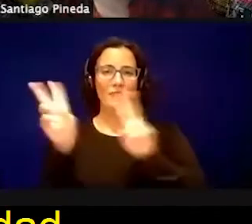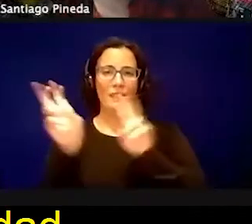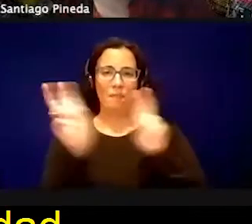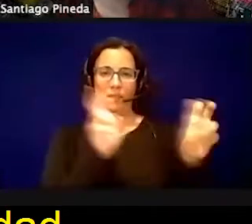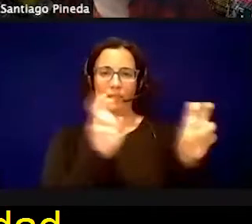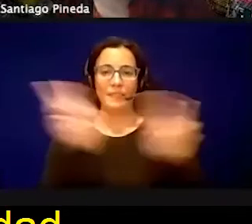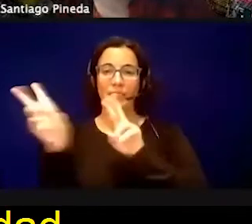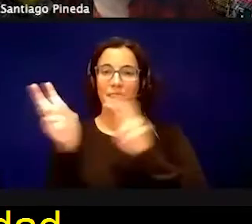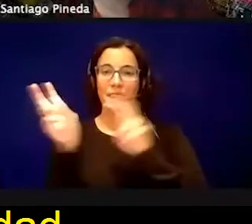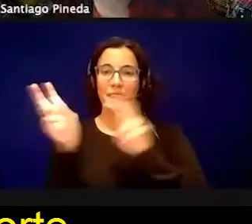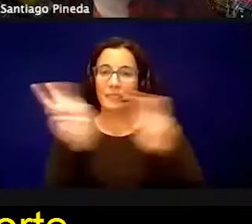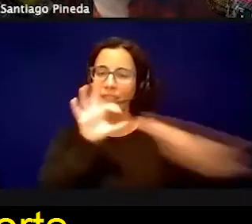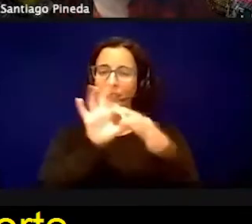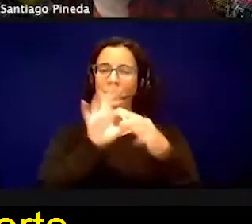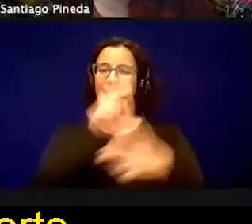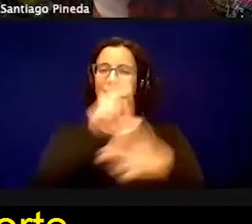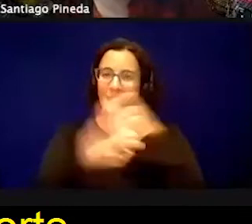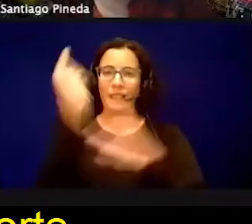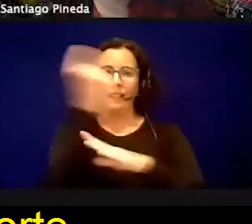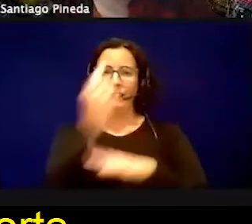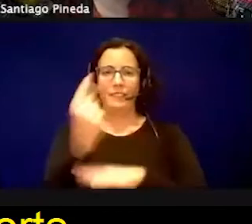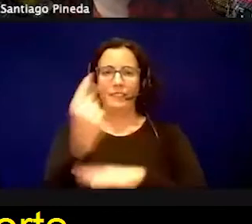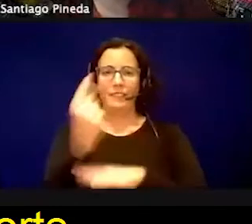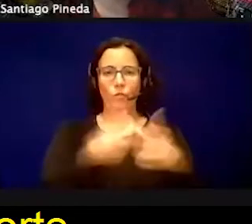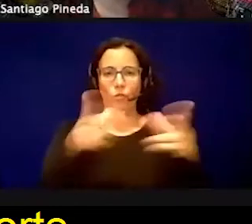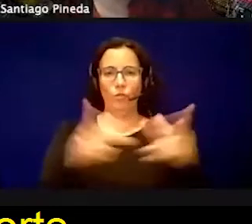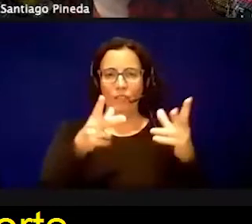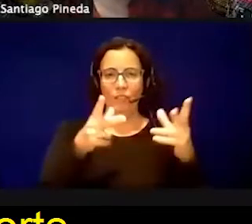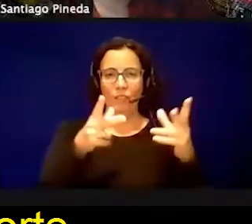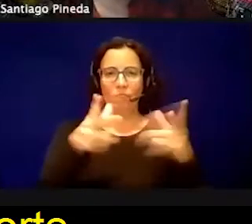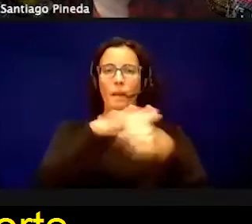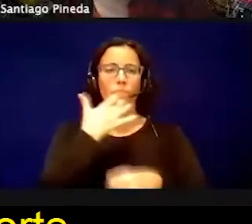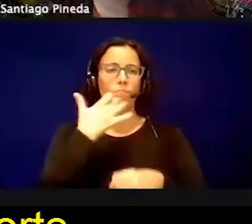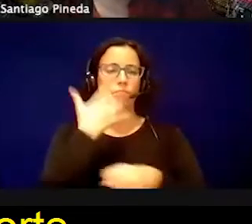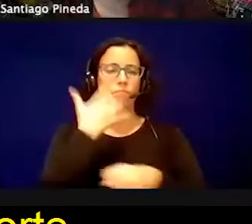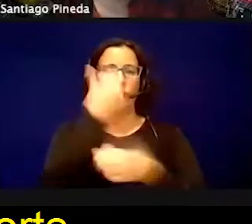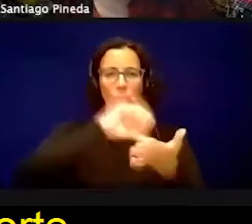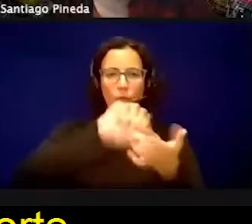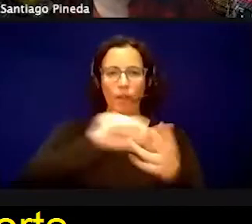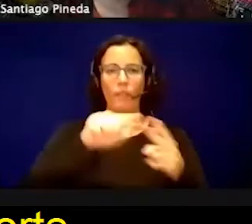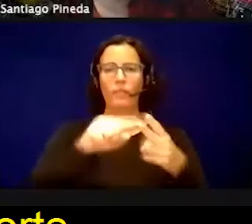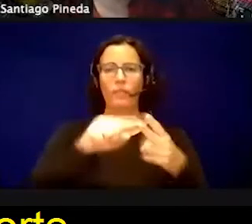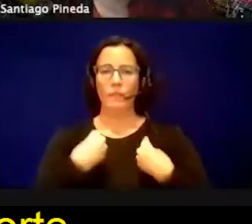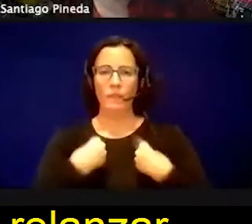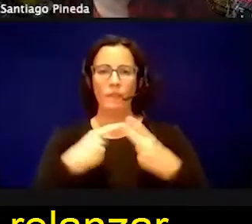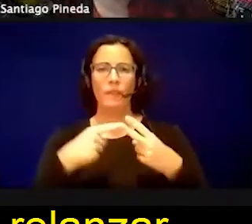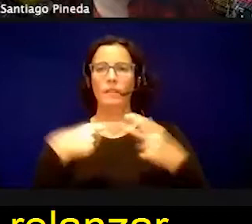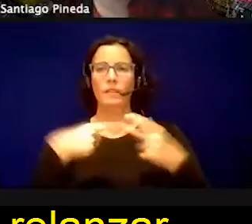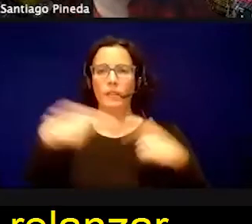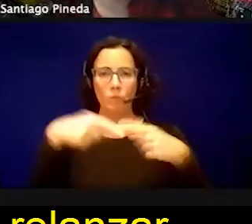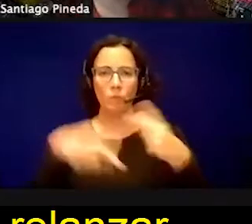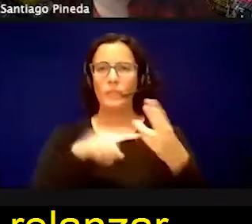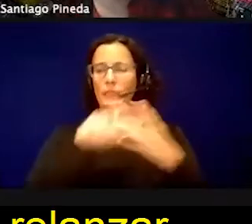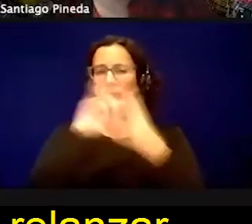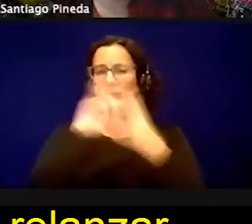ese rediseño de nuestra sociedad, ¿no?, en diferentes ámbitos como la ciudad, la vivienda, el transporte. Hoy hablaremos